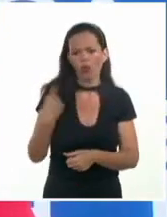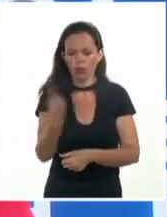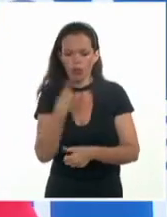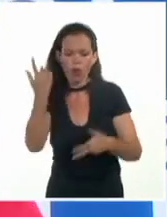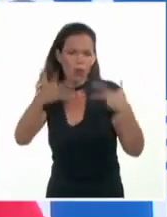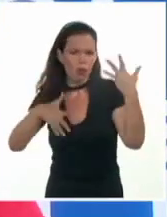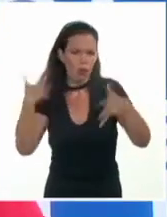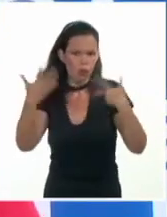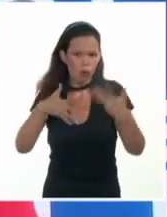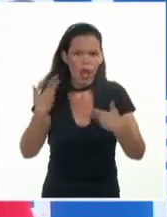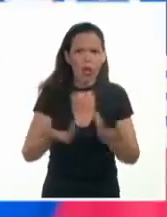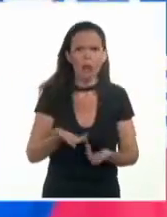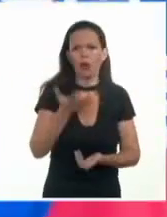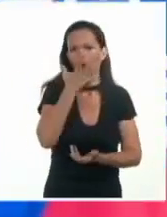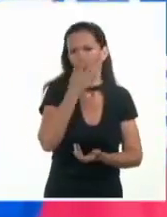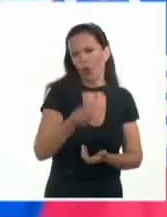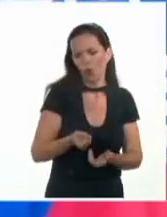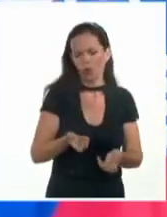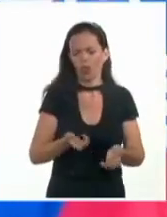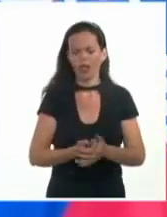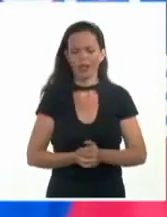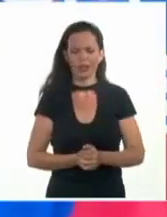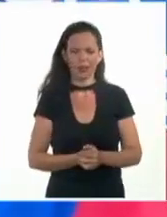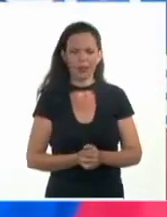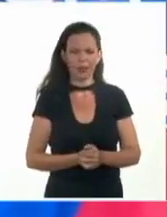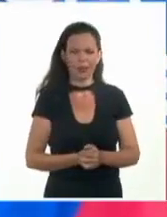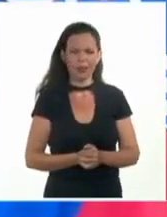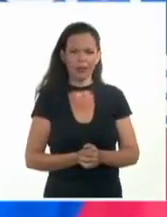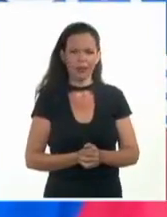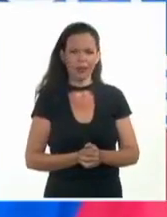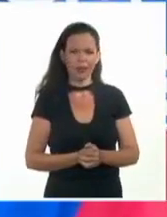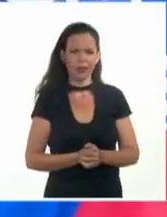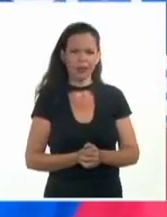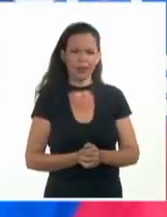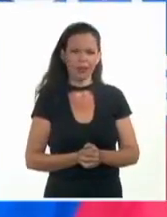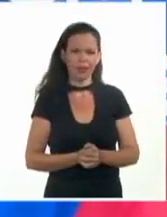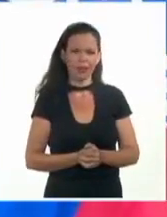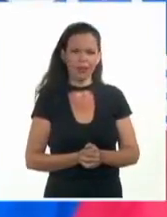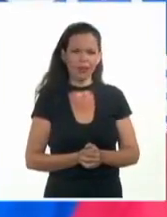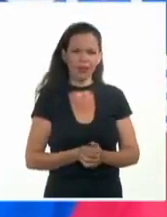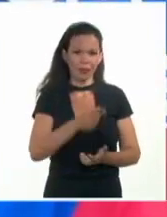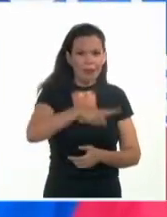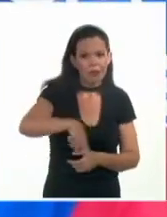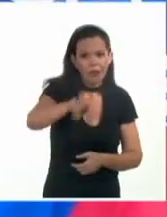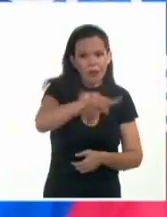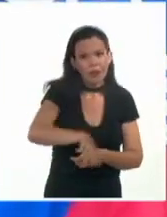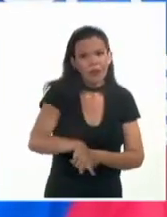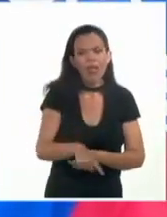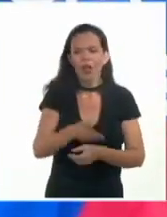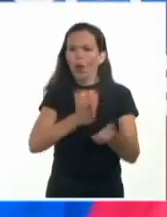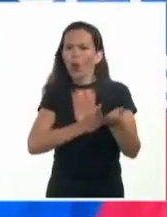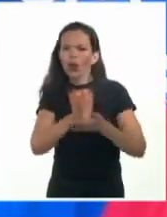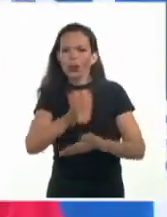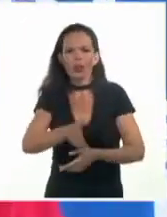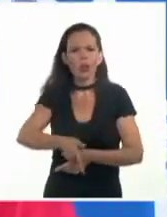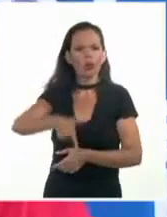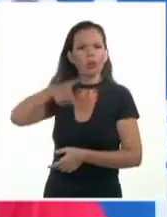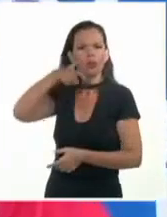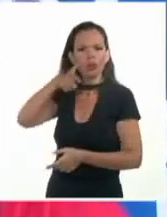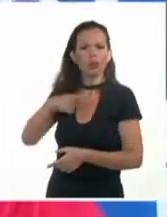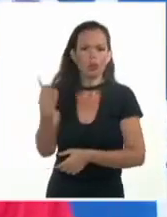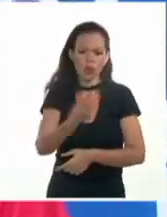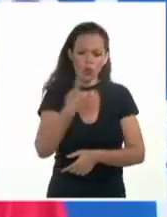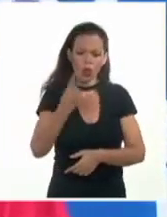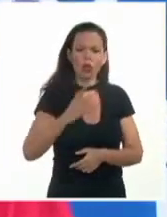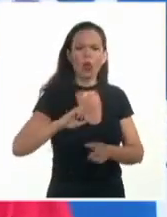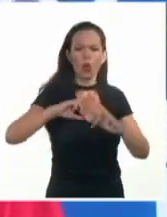de disfrutarlo, damos guerra. Decirle al pueblo de Cuba que se mantenga al tanto, que nosotros vamos a salir a lograr las dos victorias. Nosotros